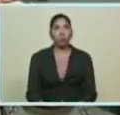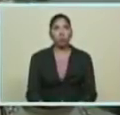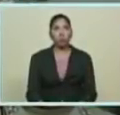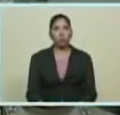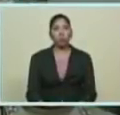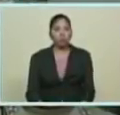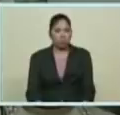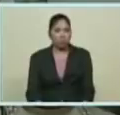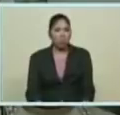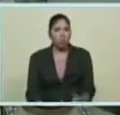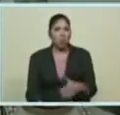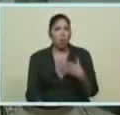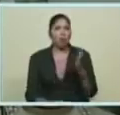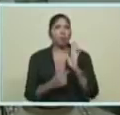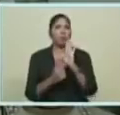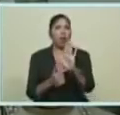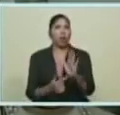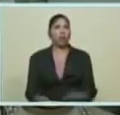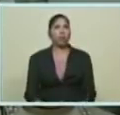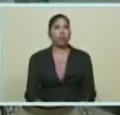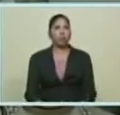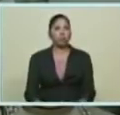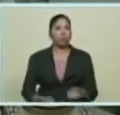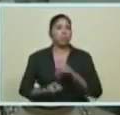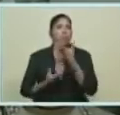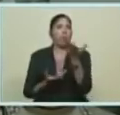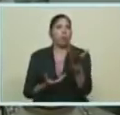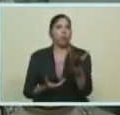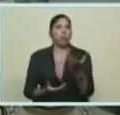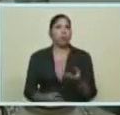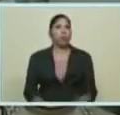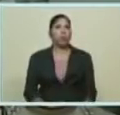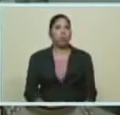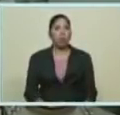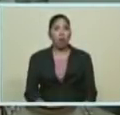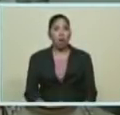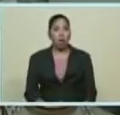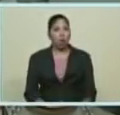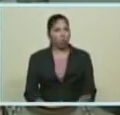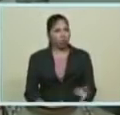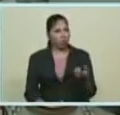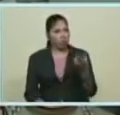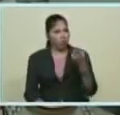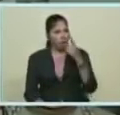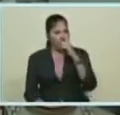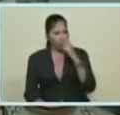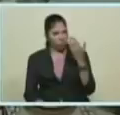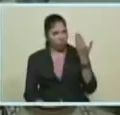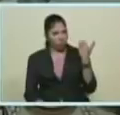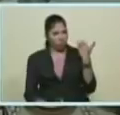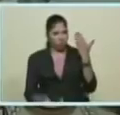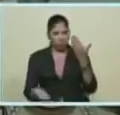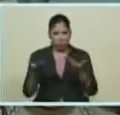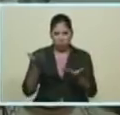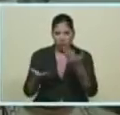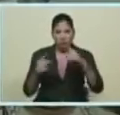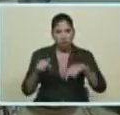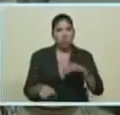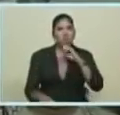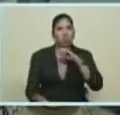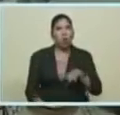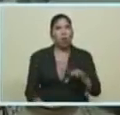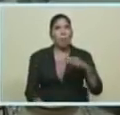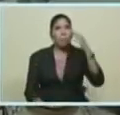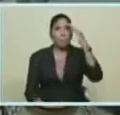podemos decirlo, como nunca ningún otro año en la historia militar de